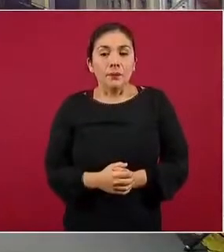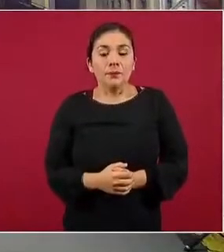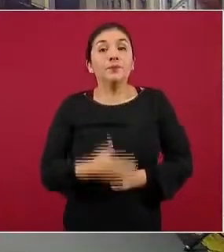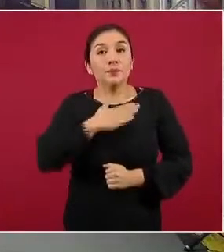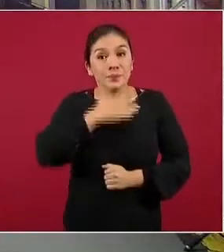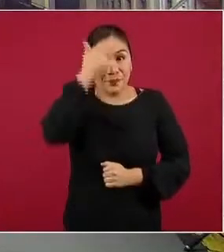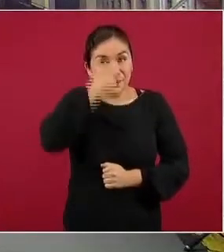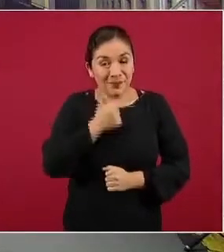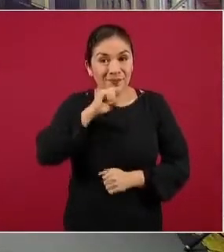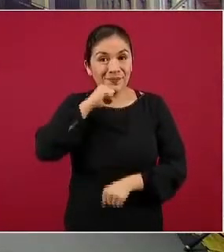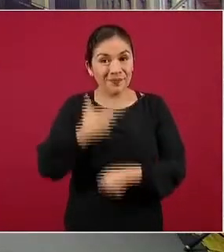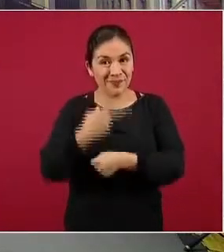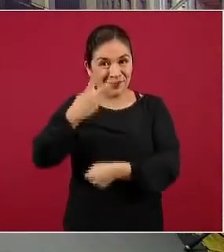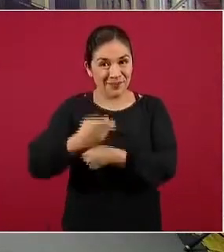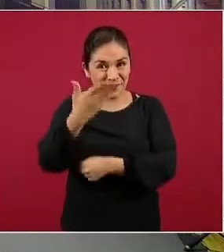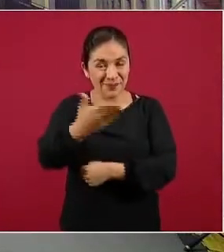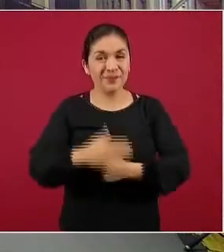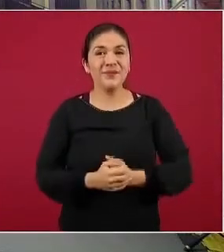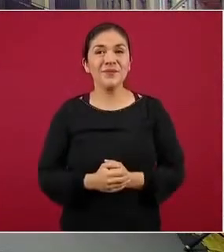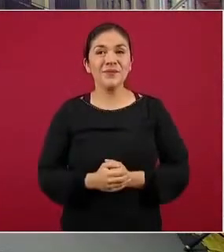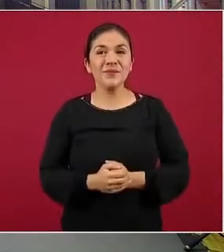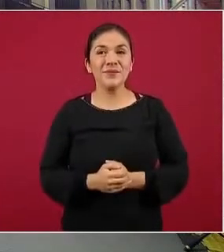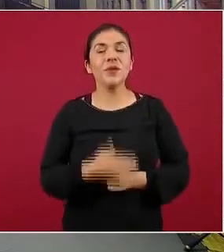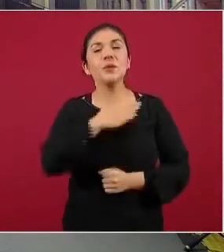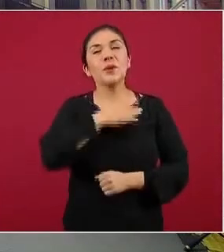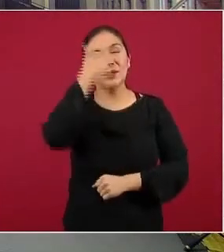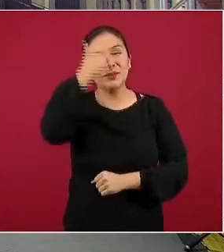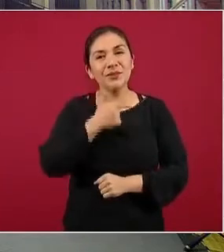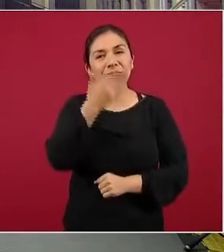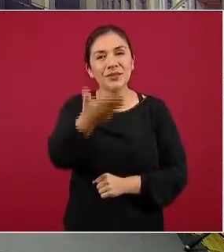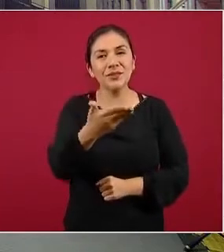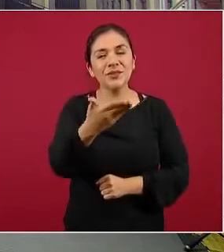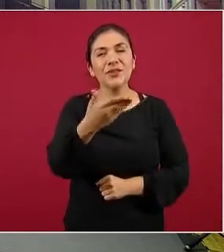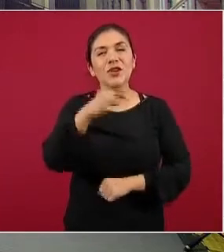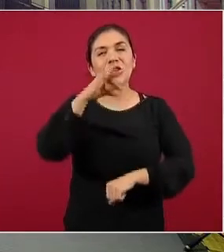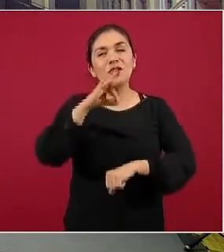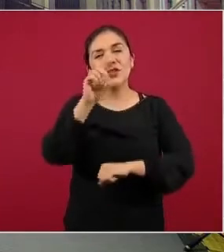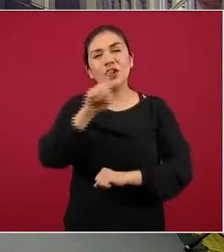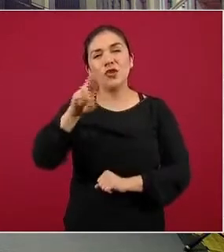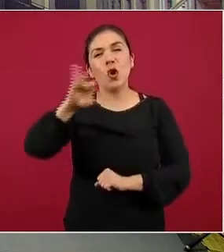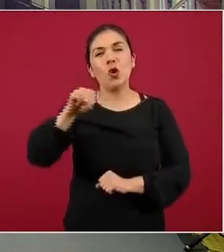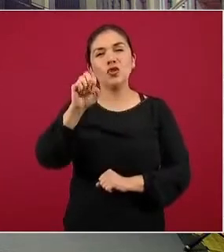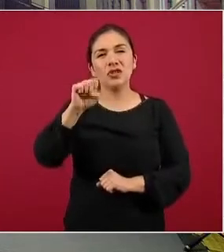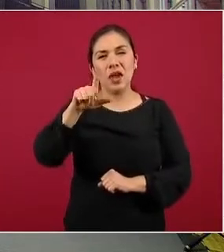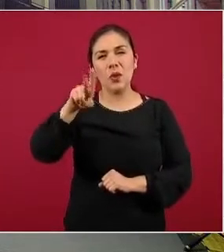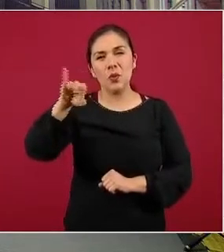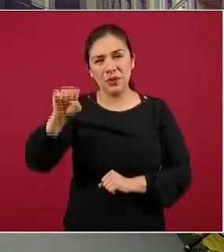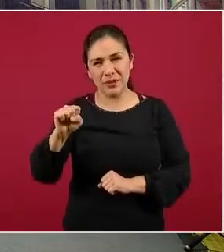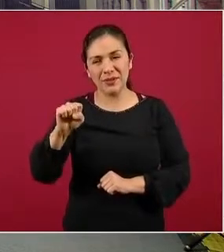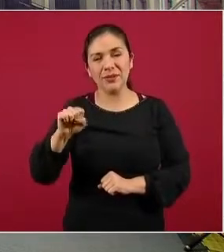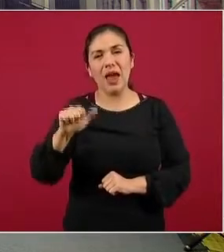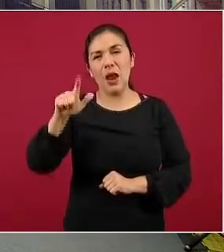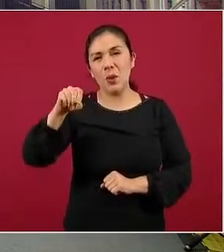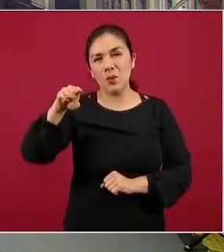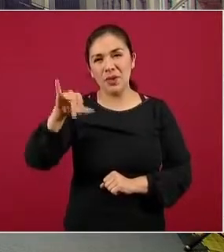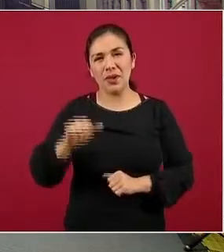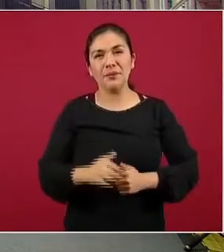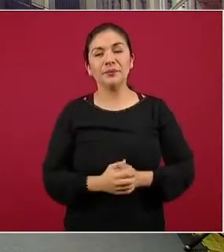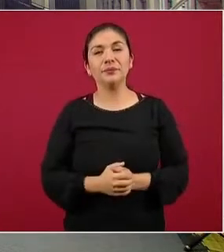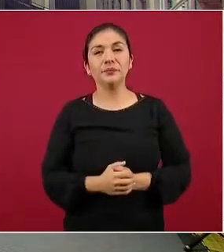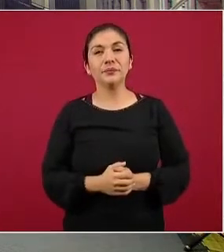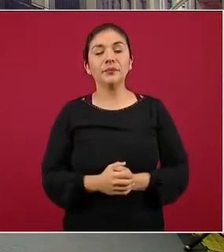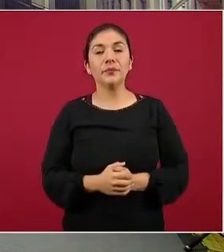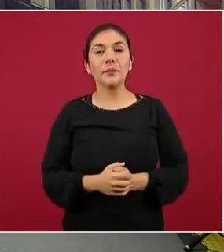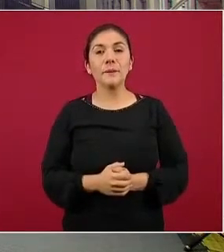Buenas noches, subsecretario doctor Gatell. Buenas noches, doctor José Luis Segarra,